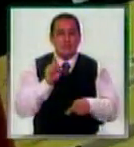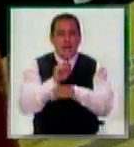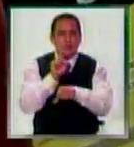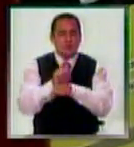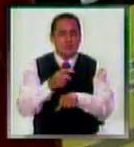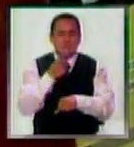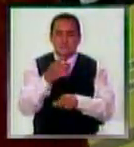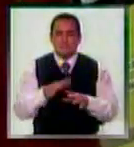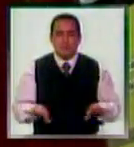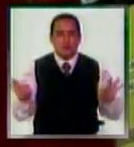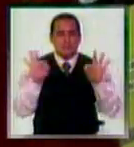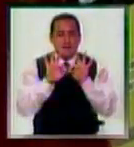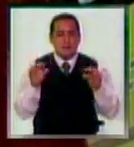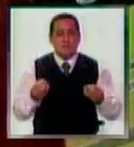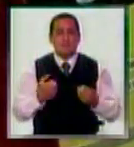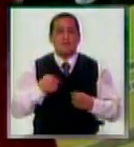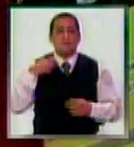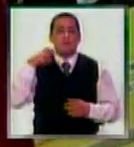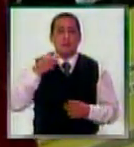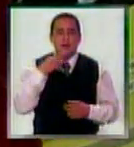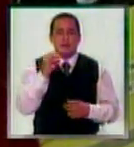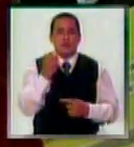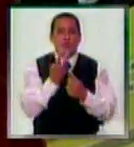es fundamental. Mi padre es